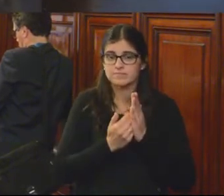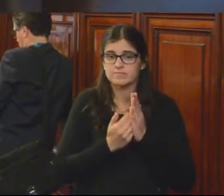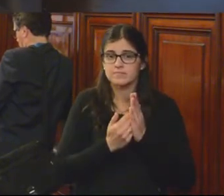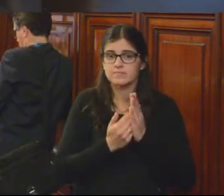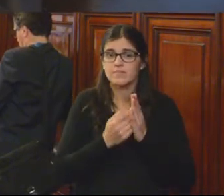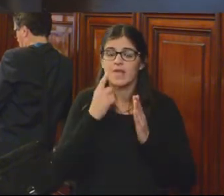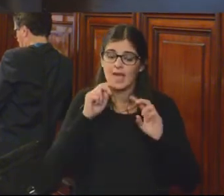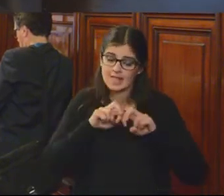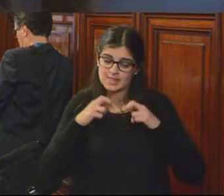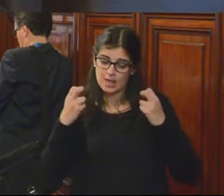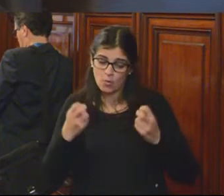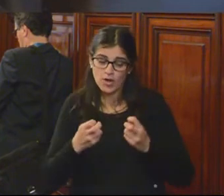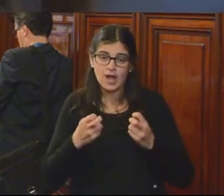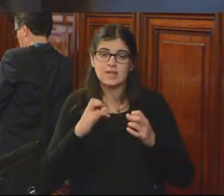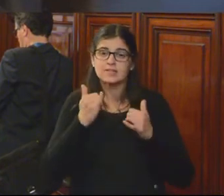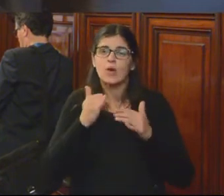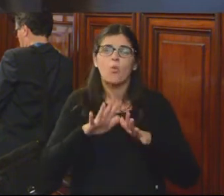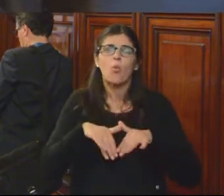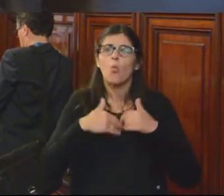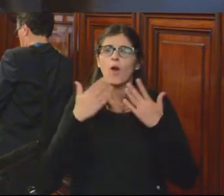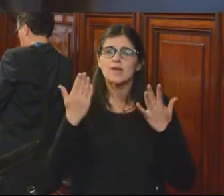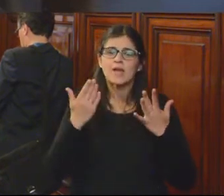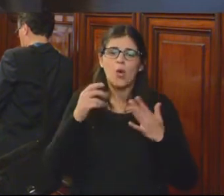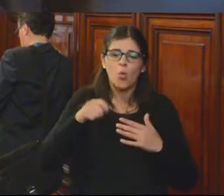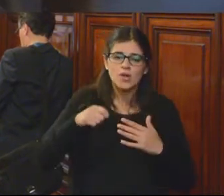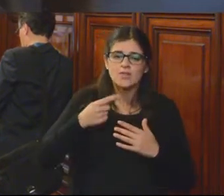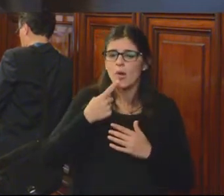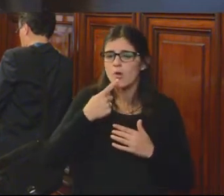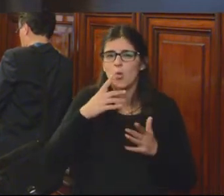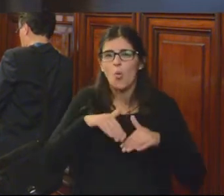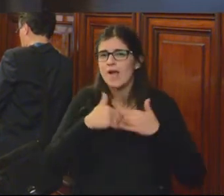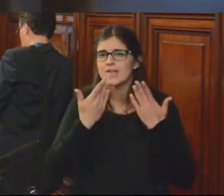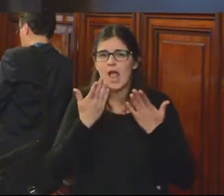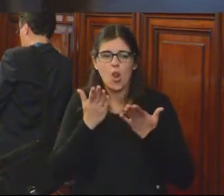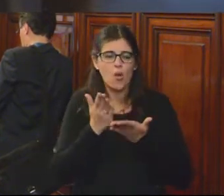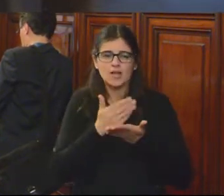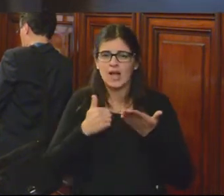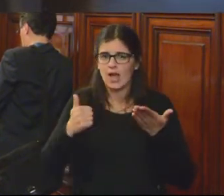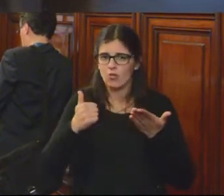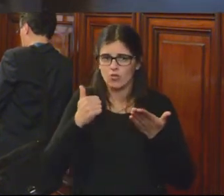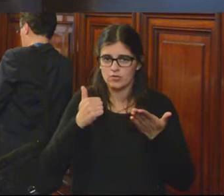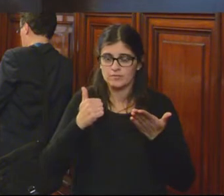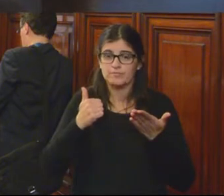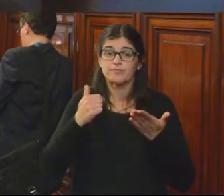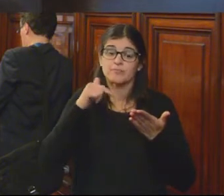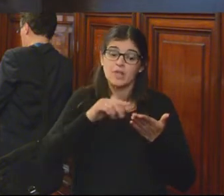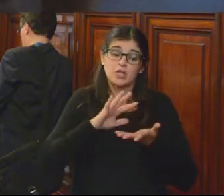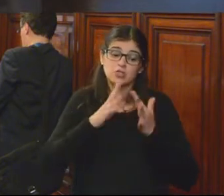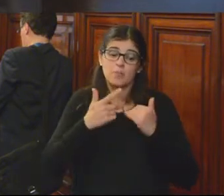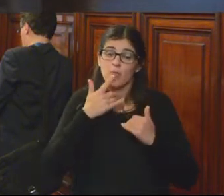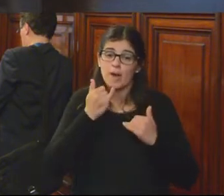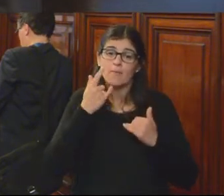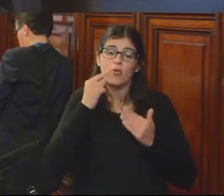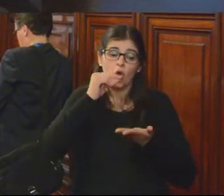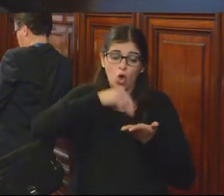El Tribunal Constitucional le ha quitado cualquier efecto jurídico político en materia de excepción, por ejemplo, en materia de